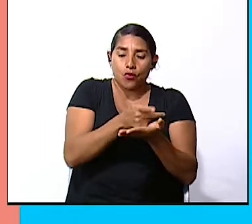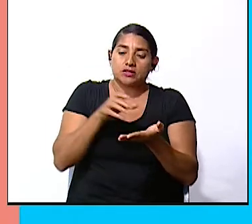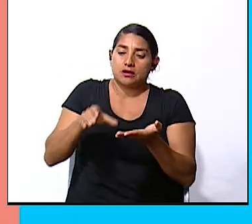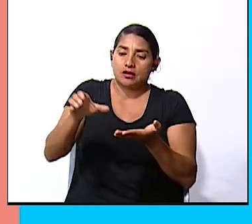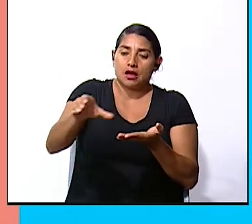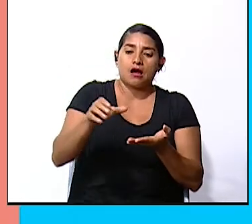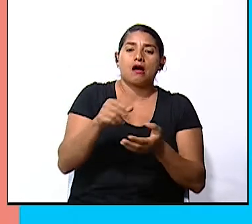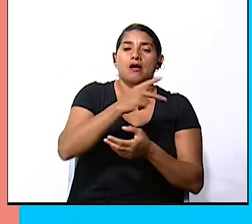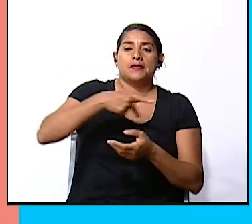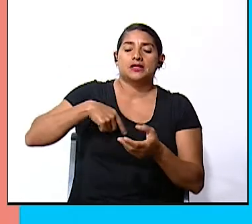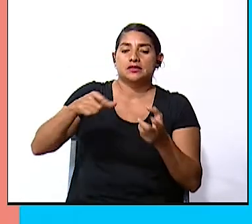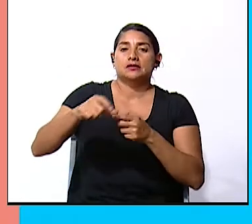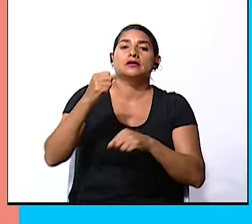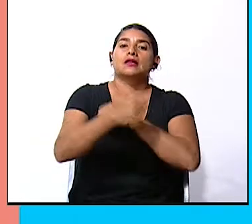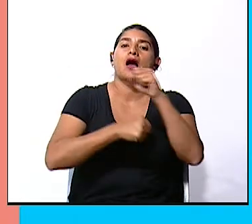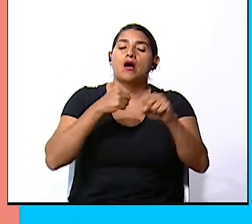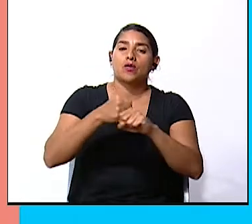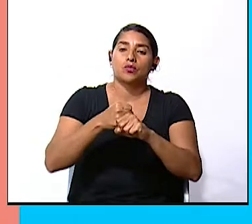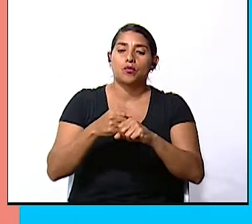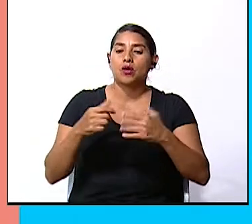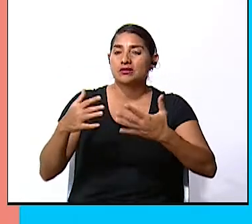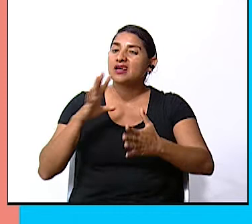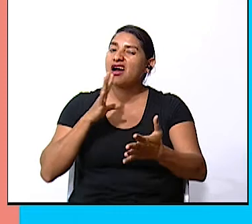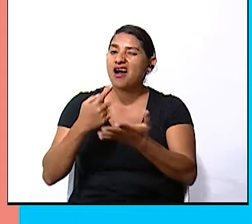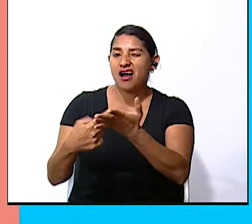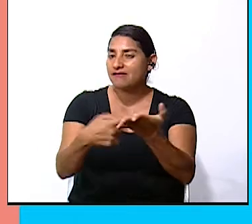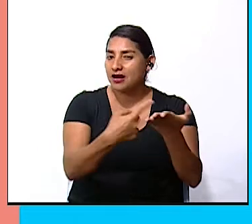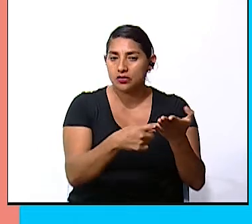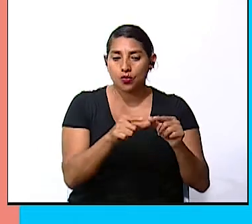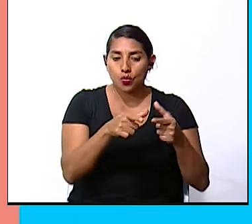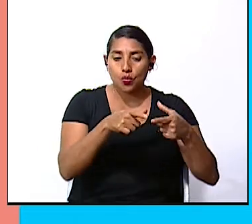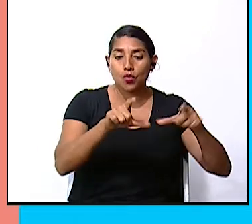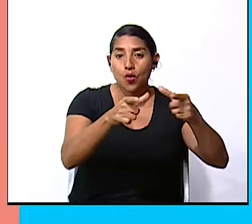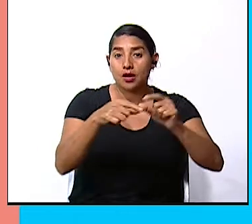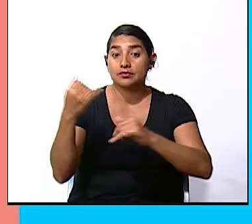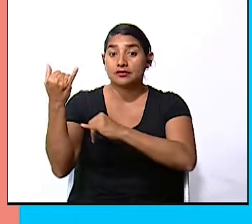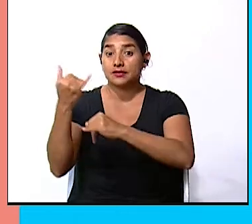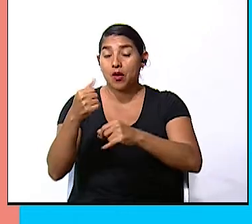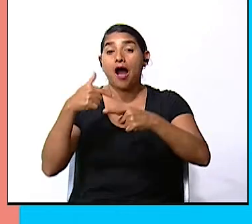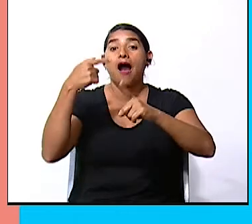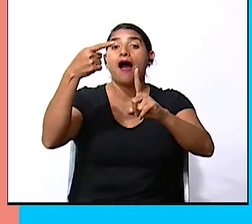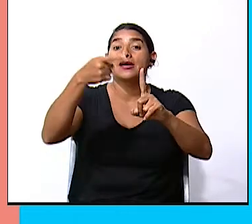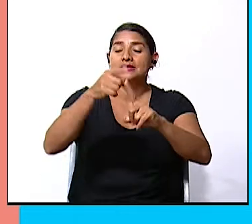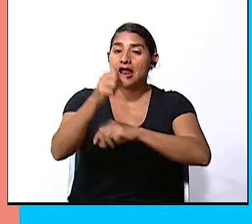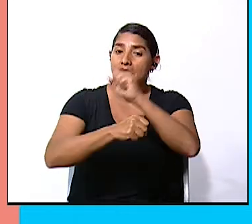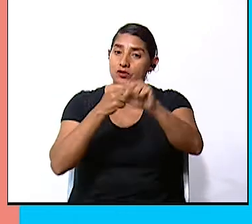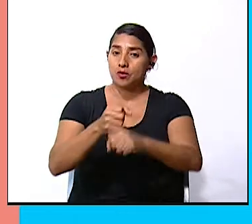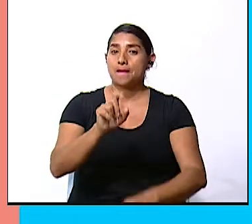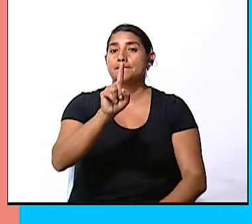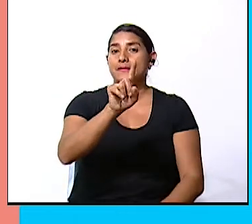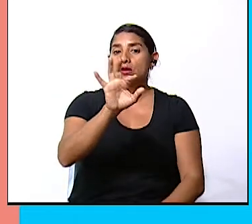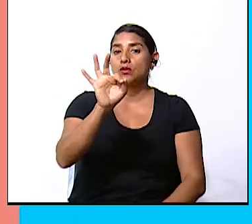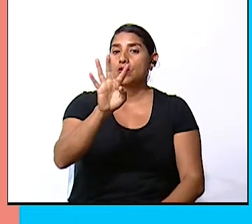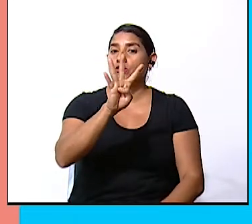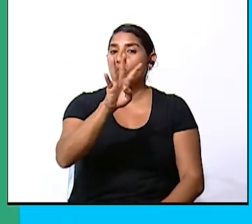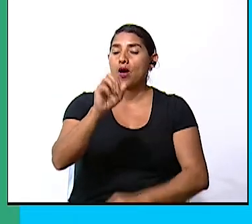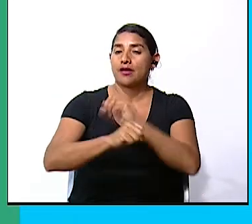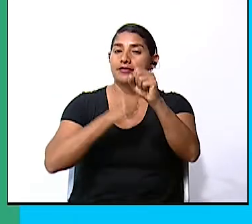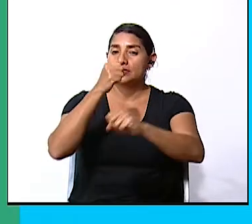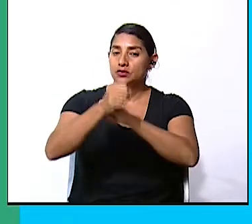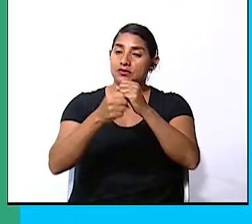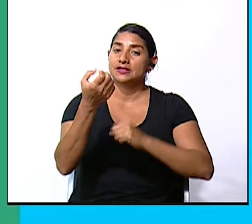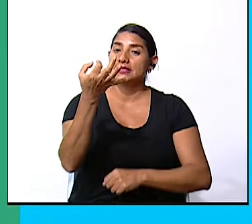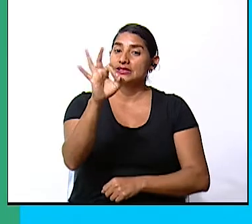se constituyó en el caldo de cultivos de los localismos que prevalecieron hasta la década del 40 del siglo XIX.